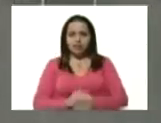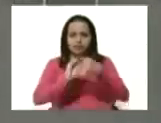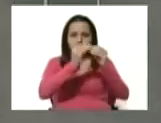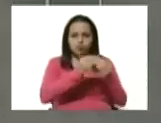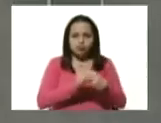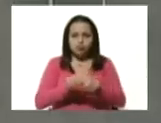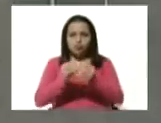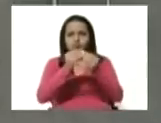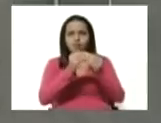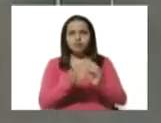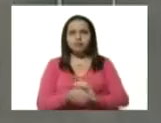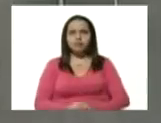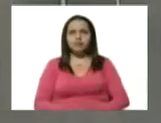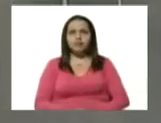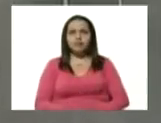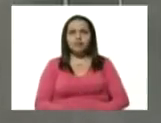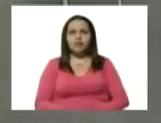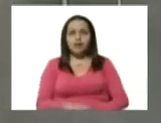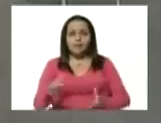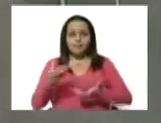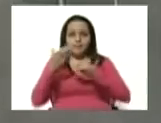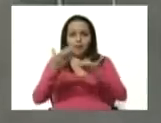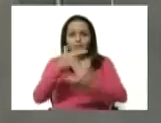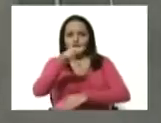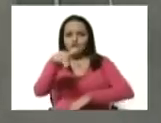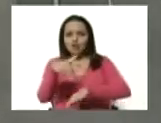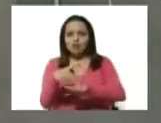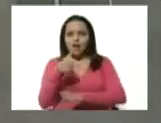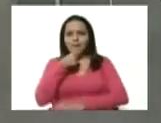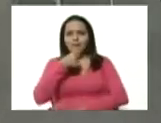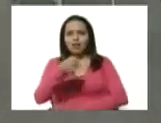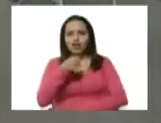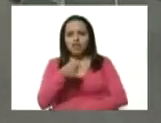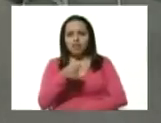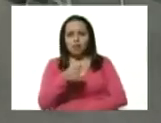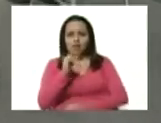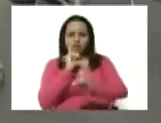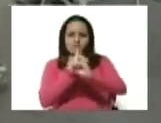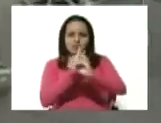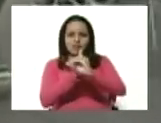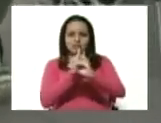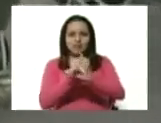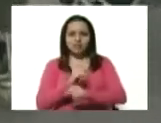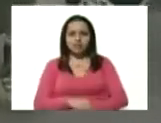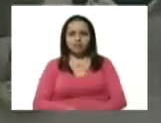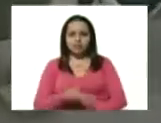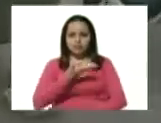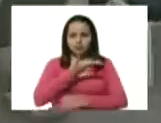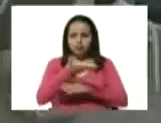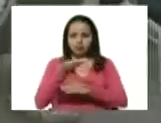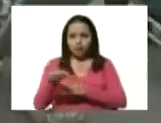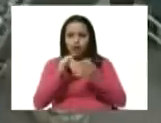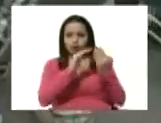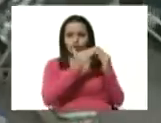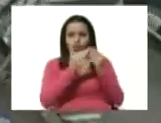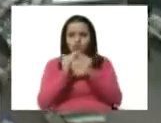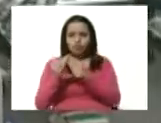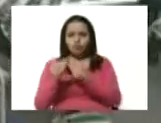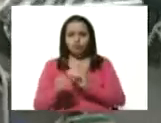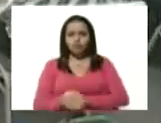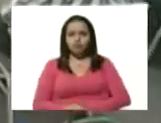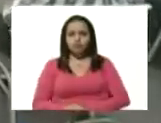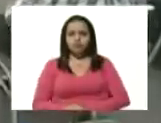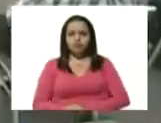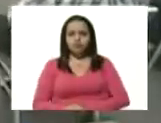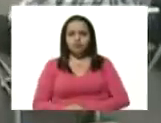Santiago Premio Aguirre. Nacional de Periodismo Digital, otorgado a las comunicadoras y comunicadores del equipo